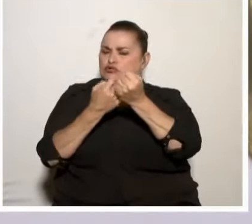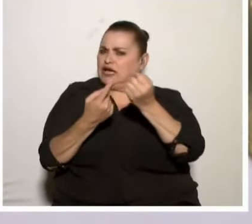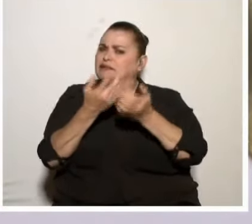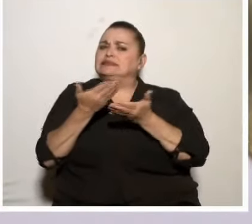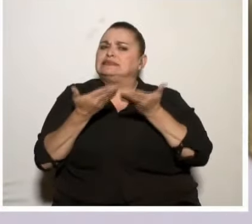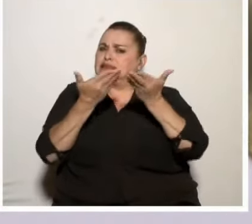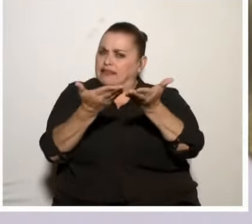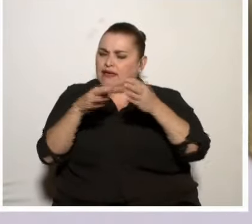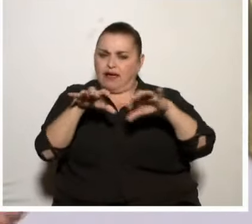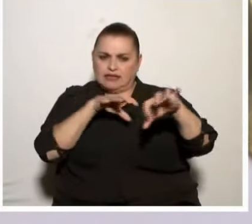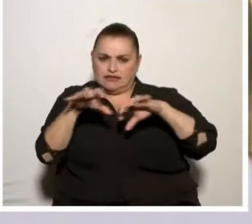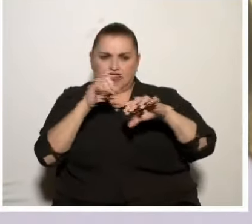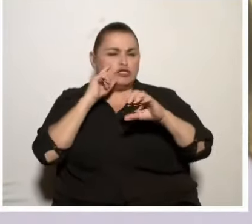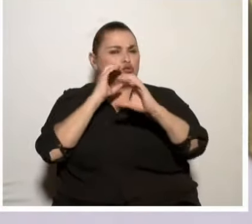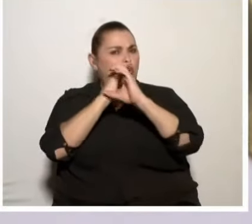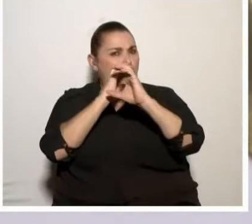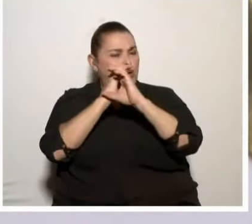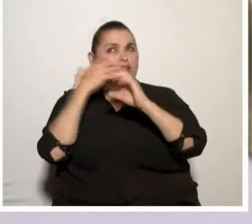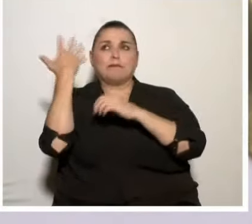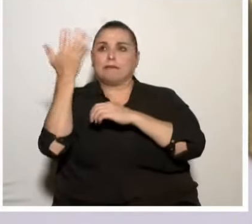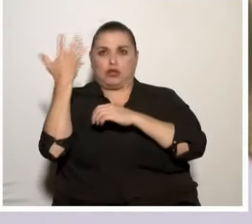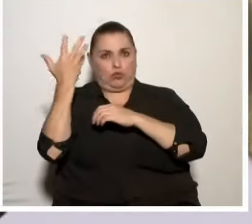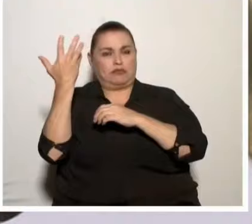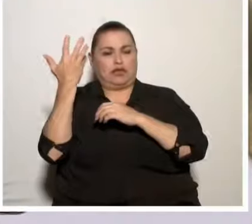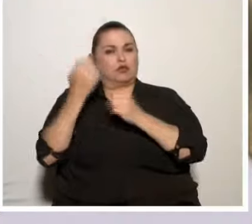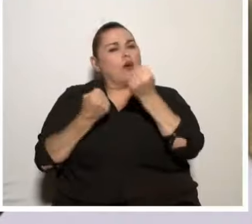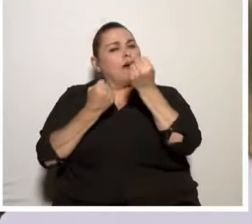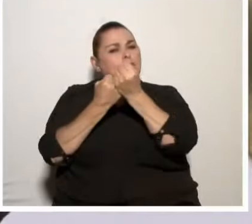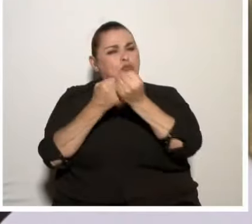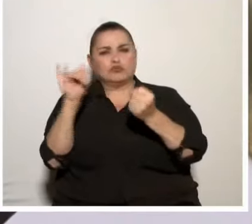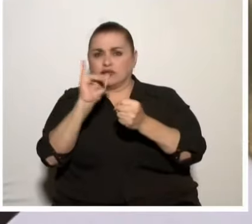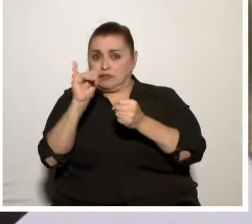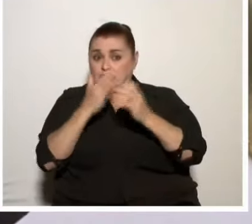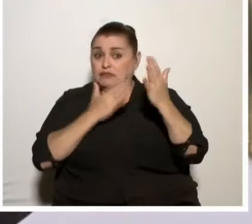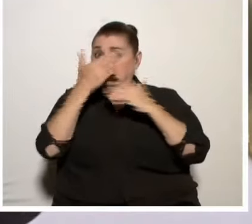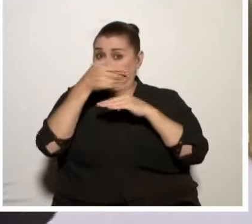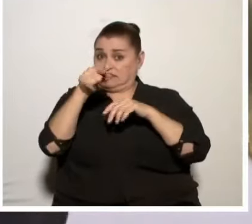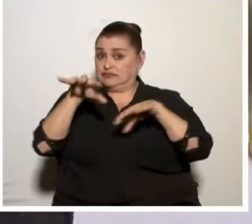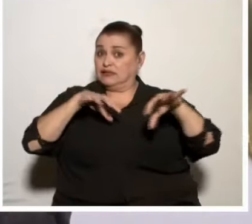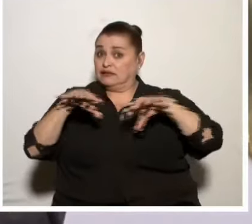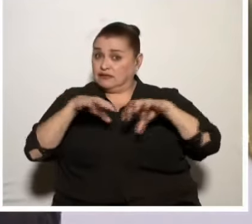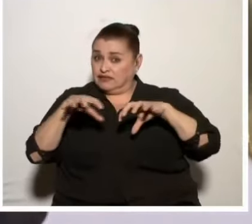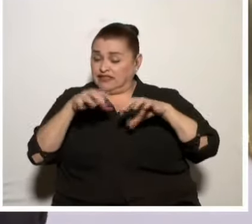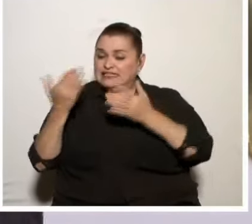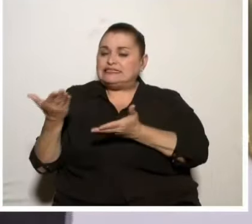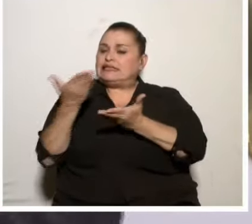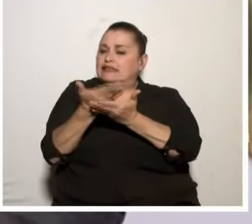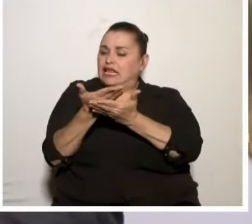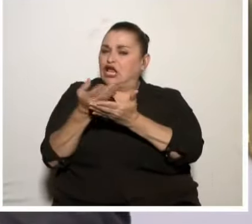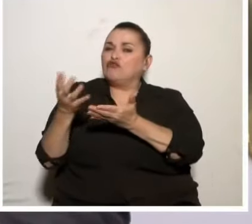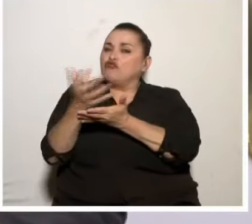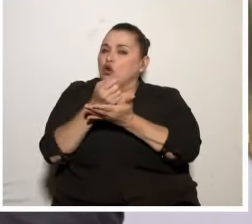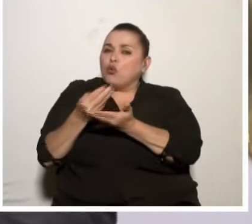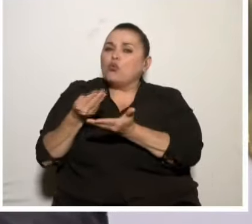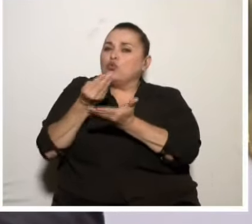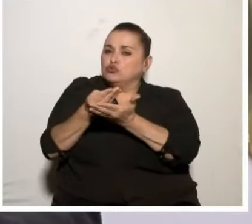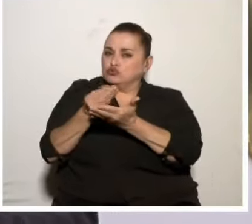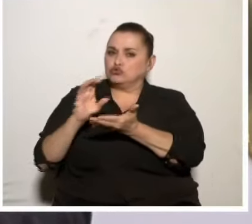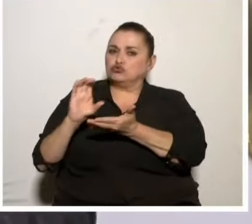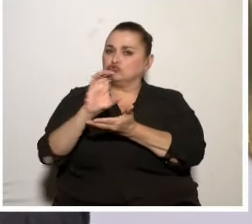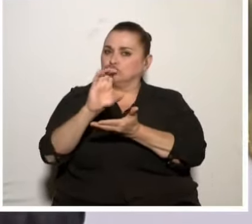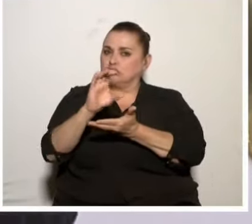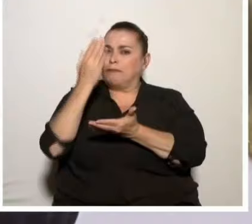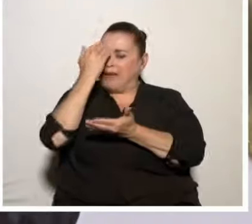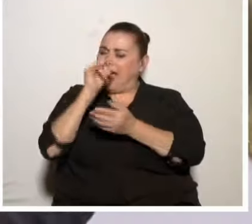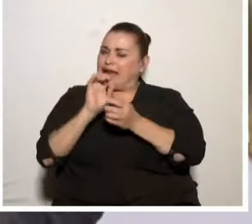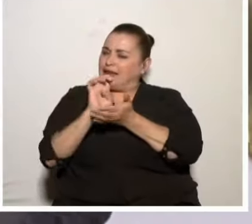repito, cuidando el medio ambiente, sino también apoya que a través de estas actividades se generen recursos para atacar directamente la pobreza. En